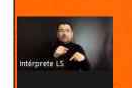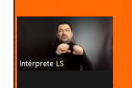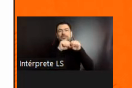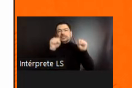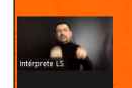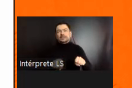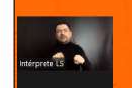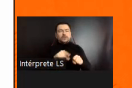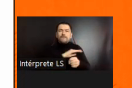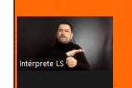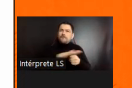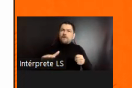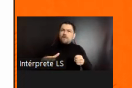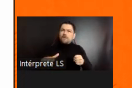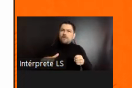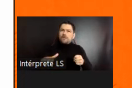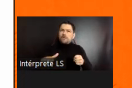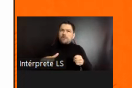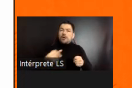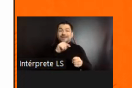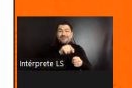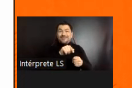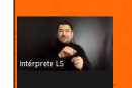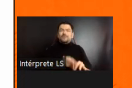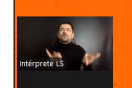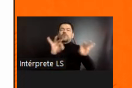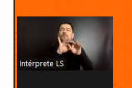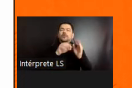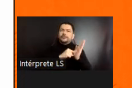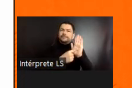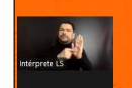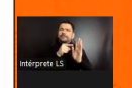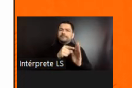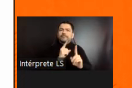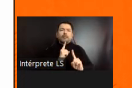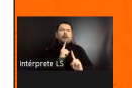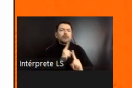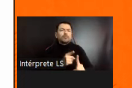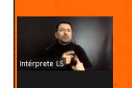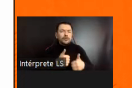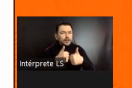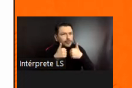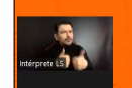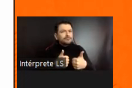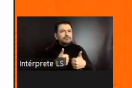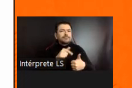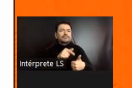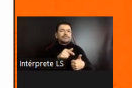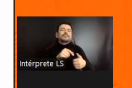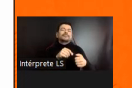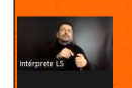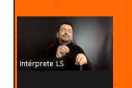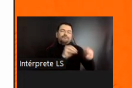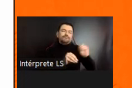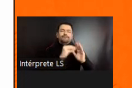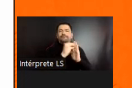que dé una respuesta adecuada para las emergencias que, como ya vimos, hemos enfrentado, como la pandemia,